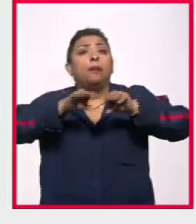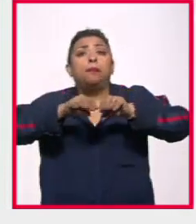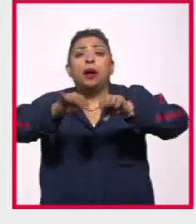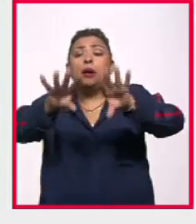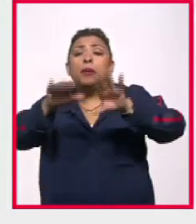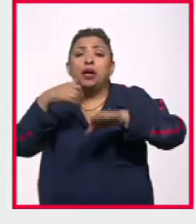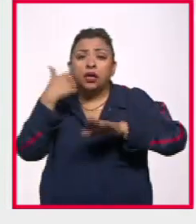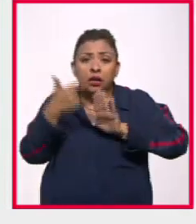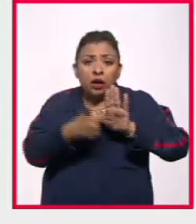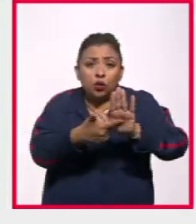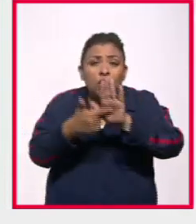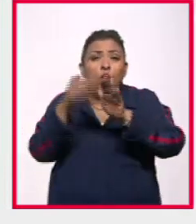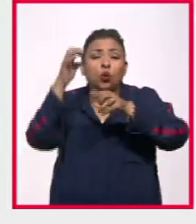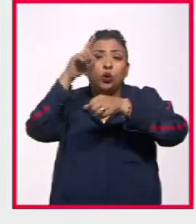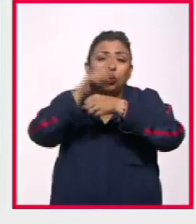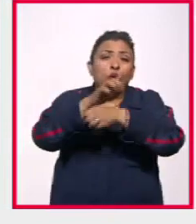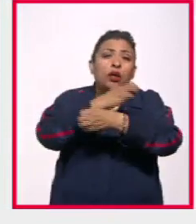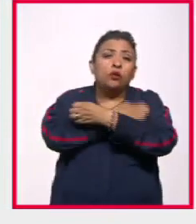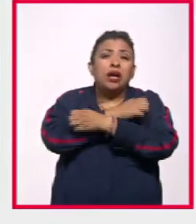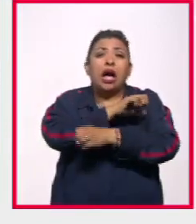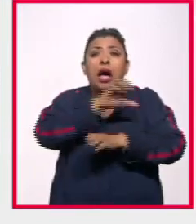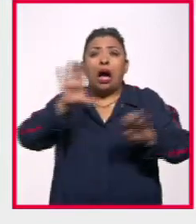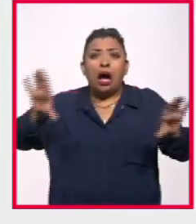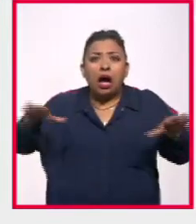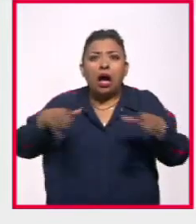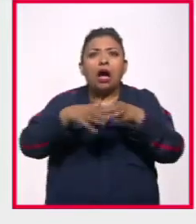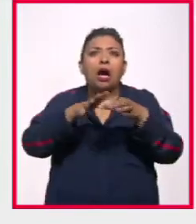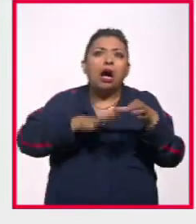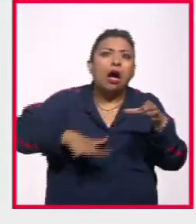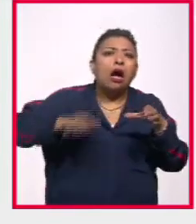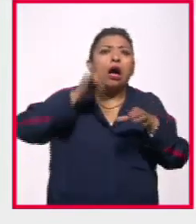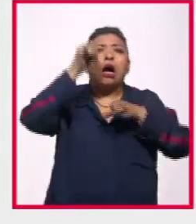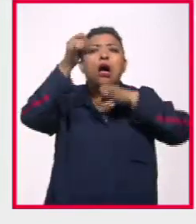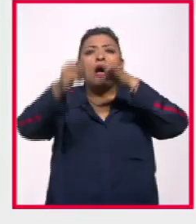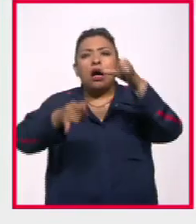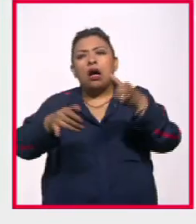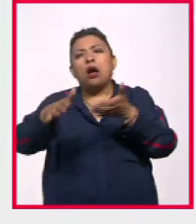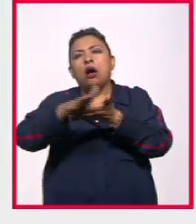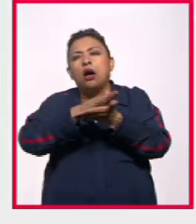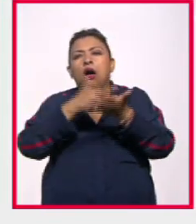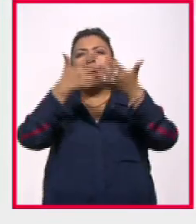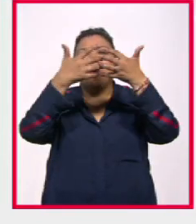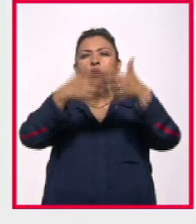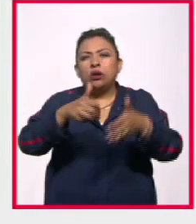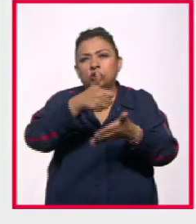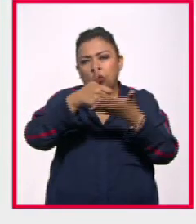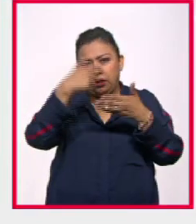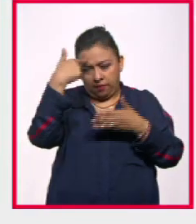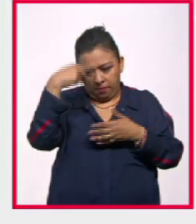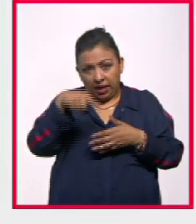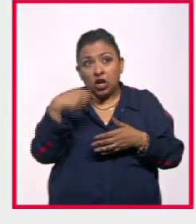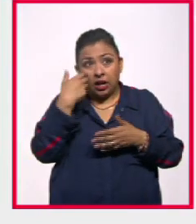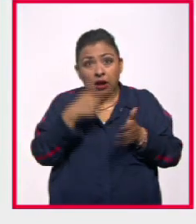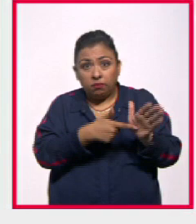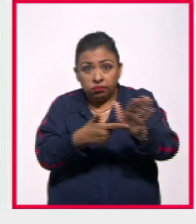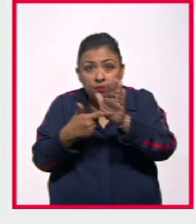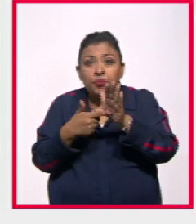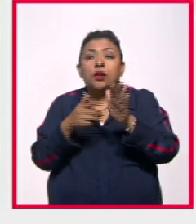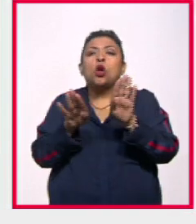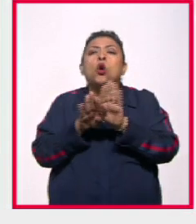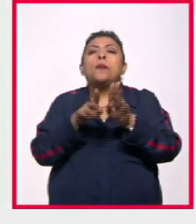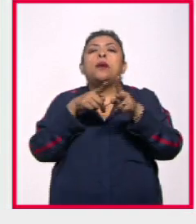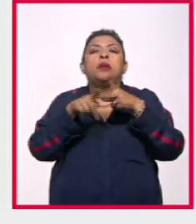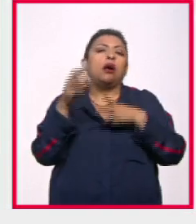la cultura, la educación a las masas, a los barrios populares, a los barrios obreros de Ciudad de México, a partir de